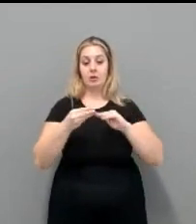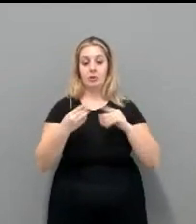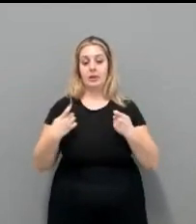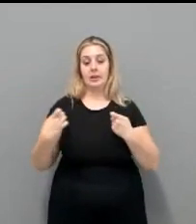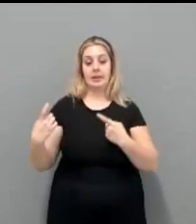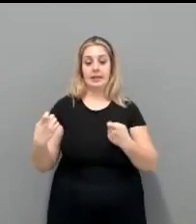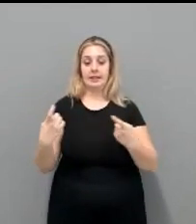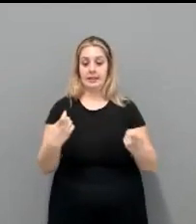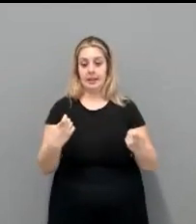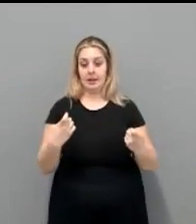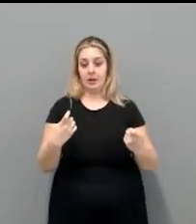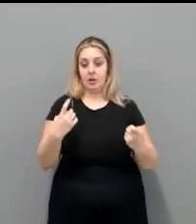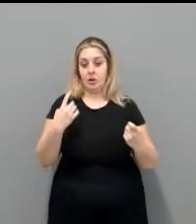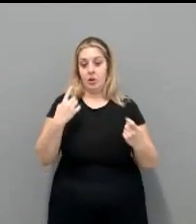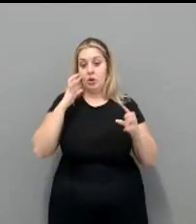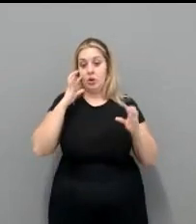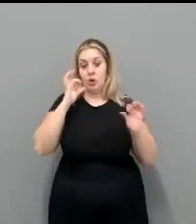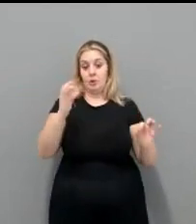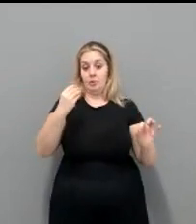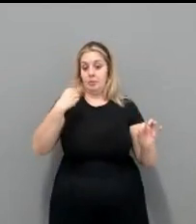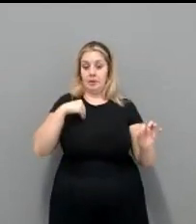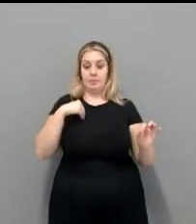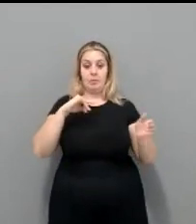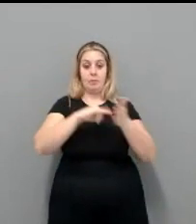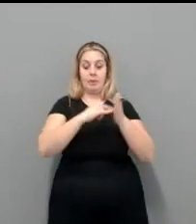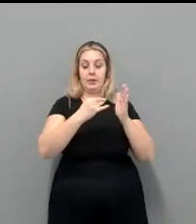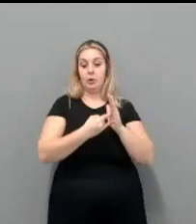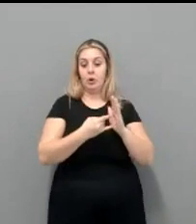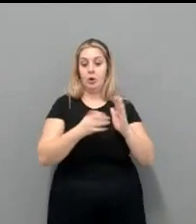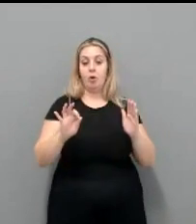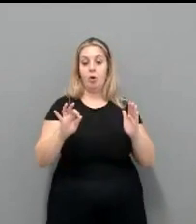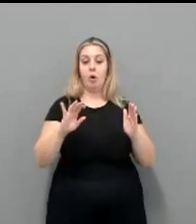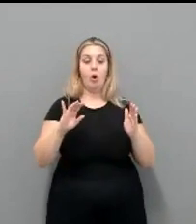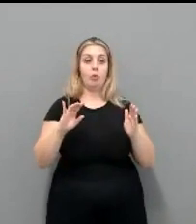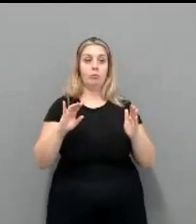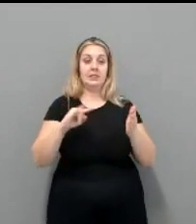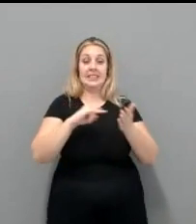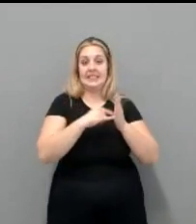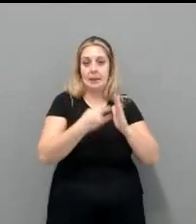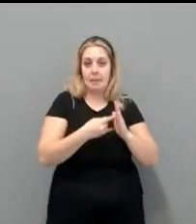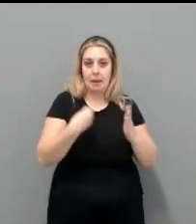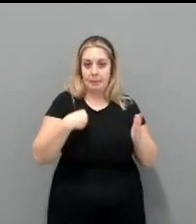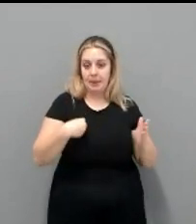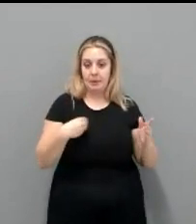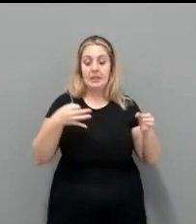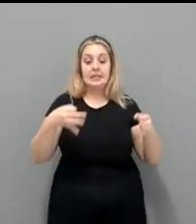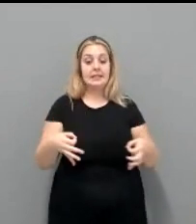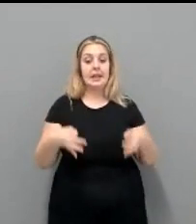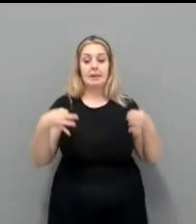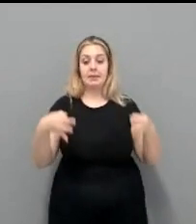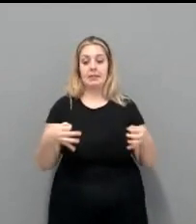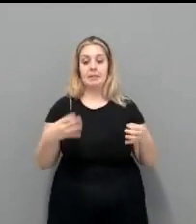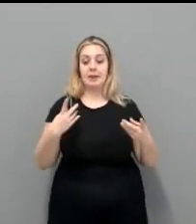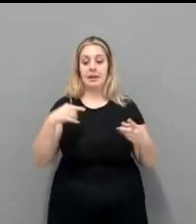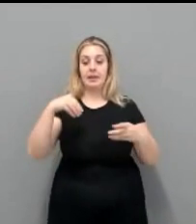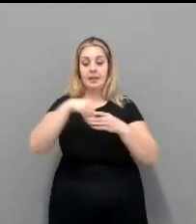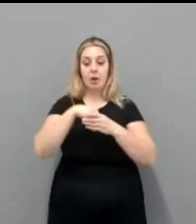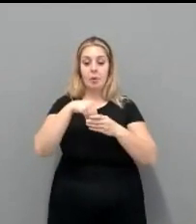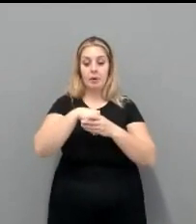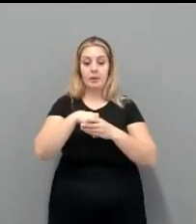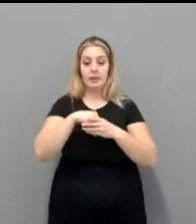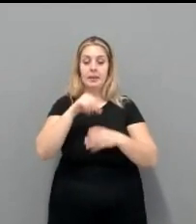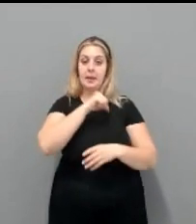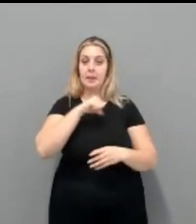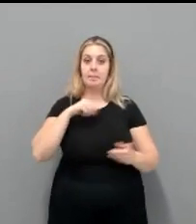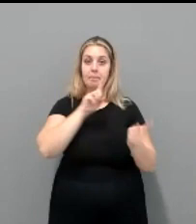necesarios, evidentemente, como en cualquier metodología o como cualquier sistema, siempre tiene ese componente de